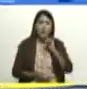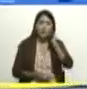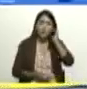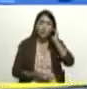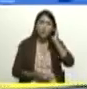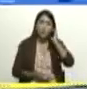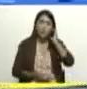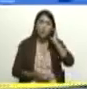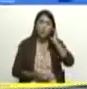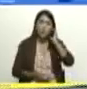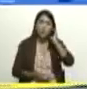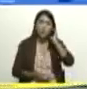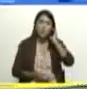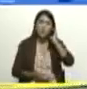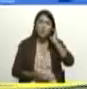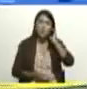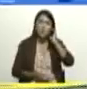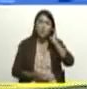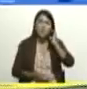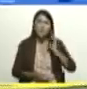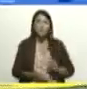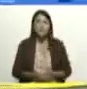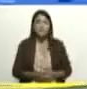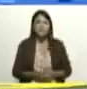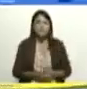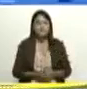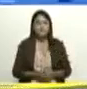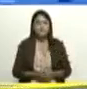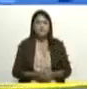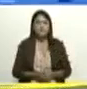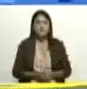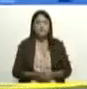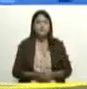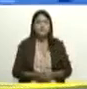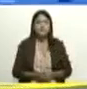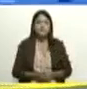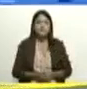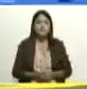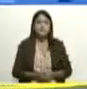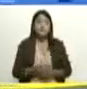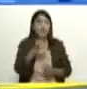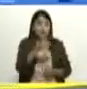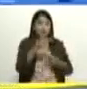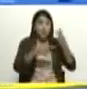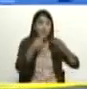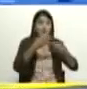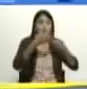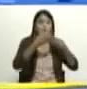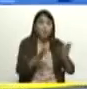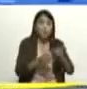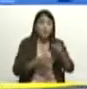el crédito, hasta donde era posible. Políticas públicas